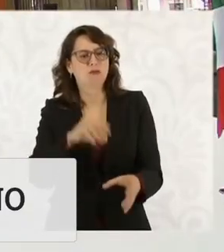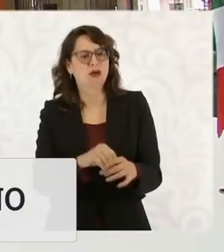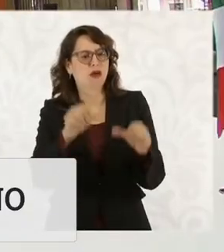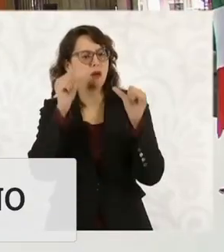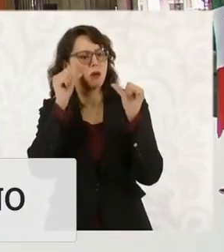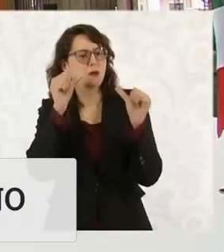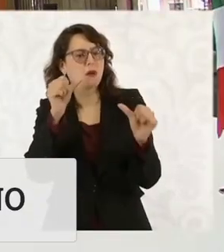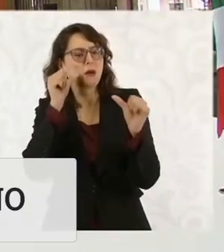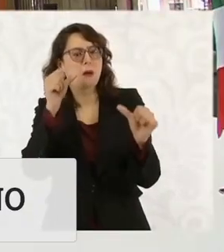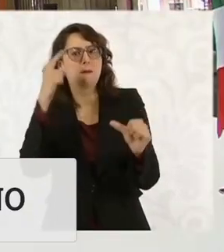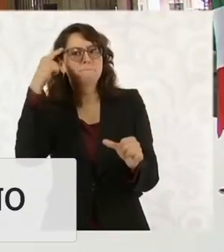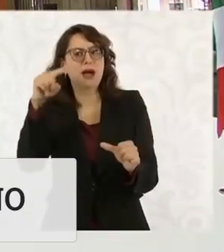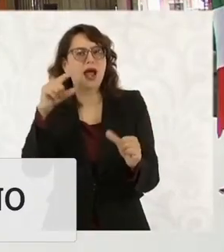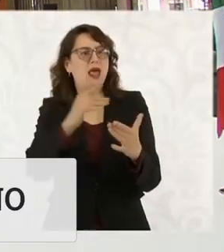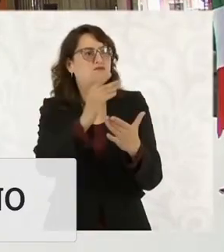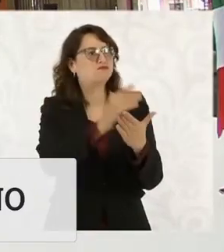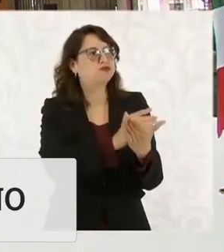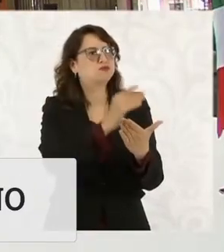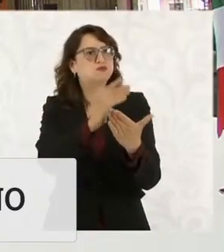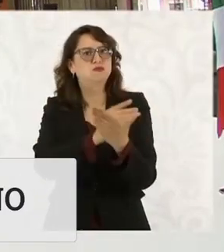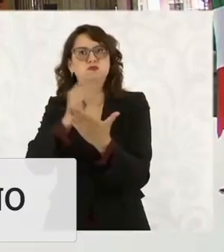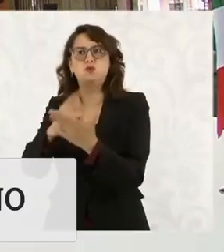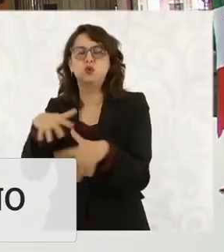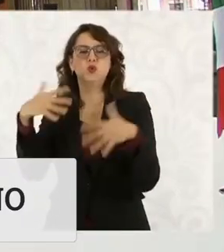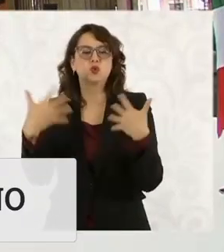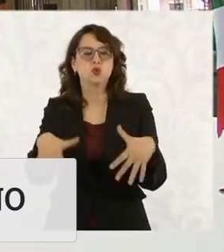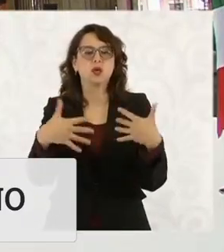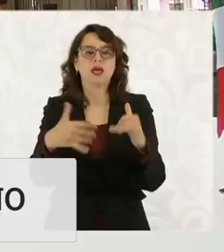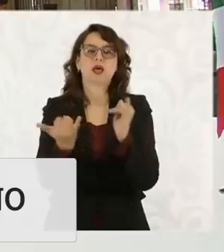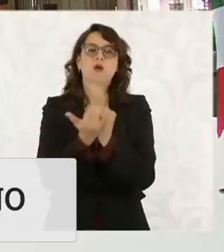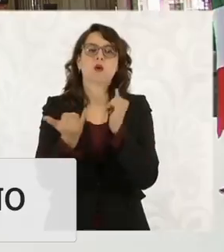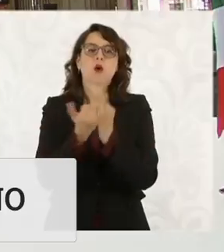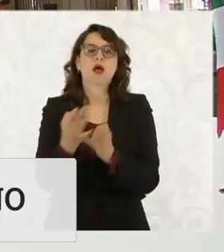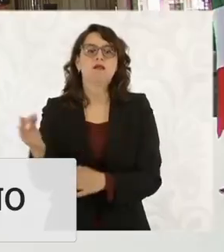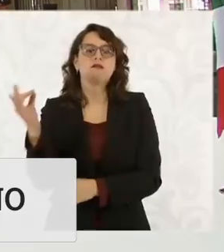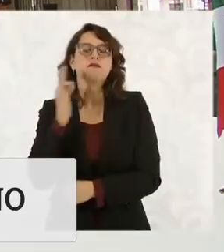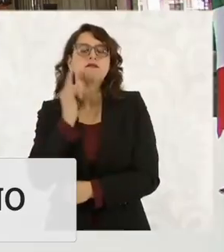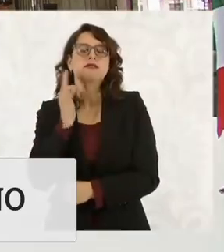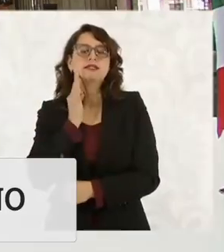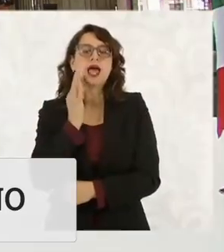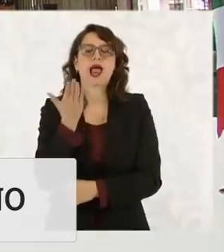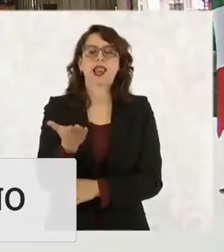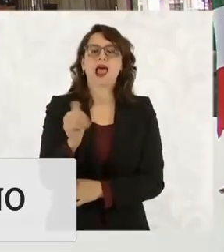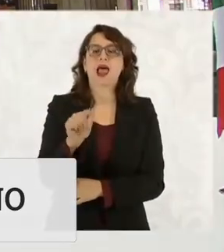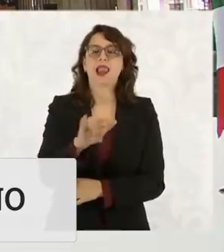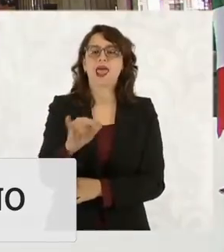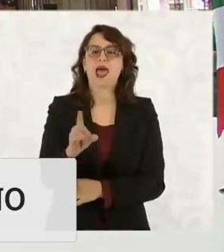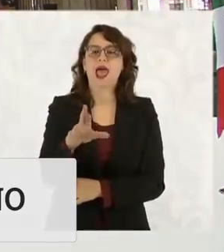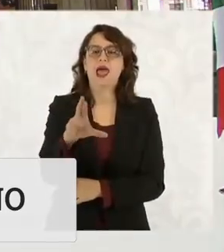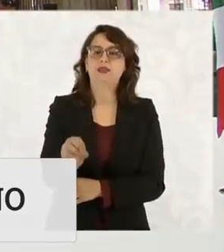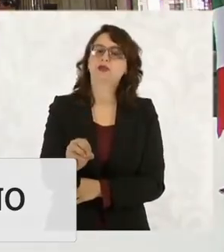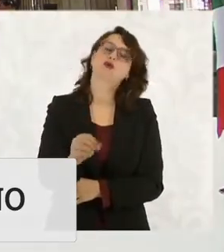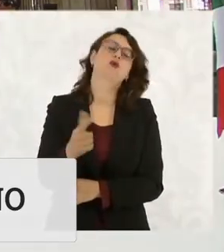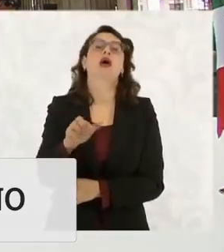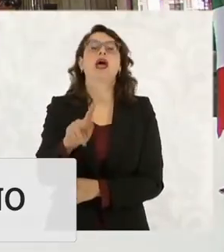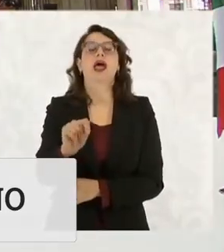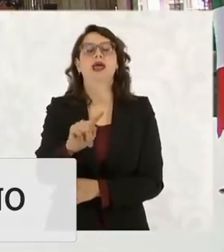llegar a estos resultados. Agradezco también al fiscal general Alejandro Gertz Manero.